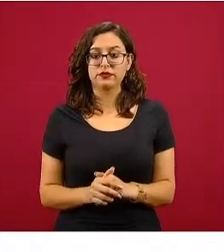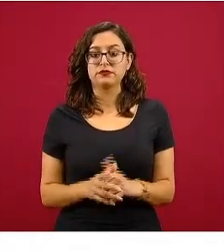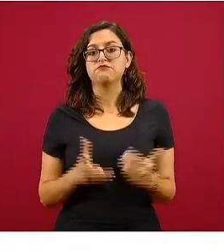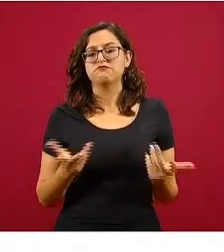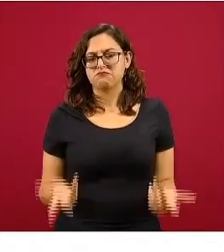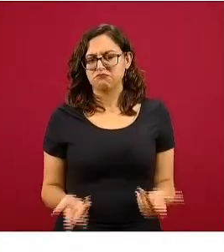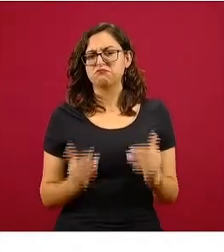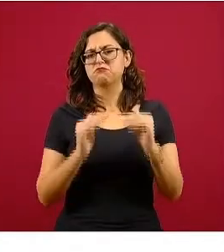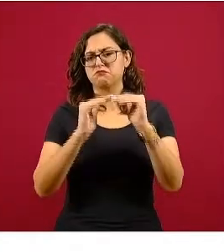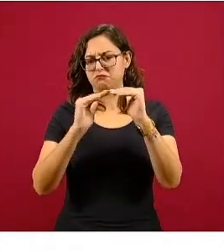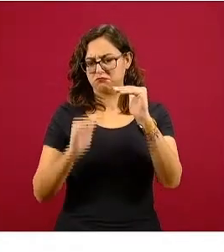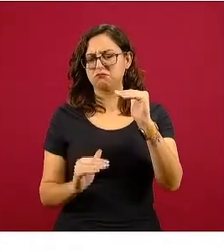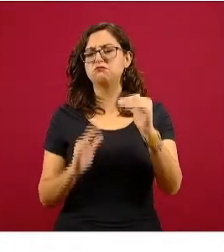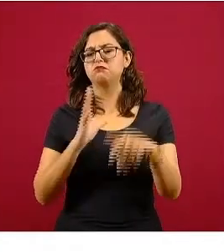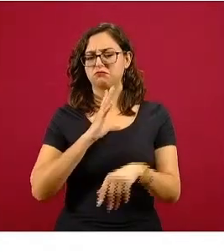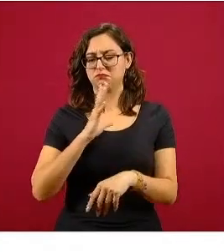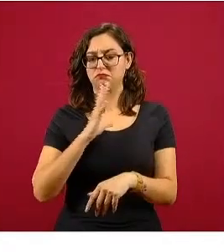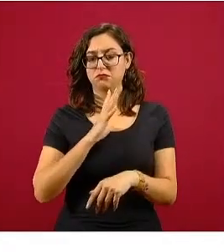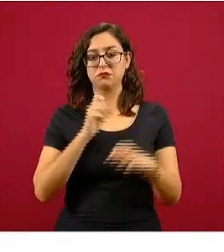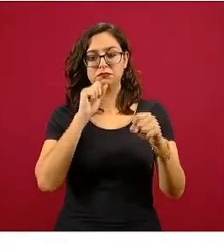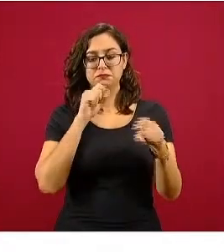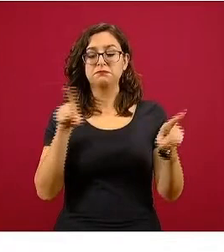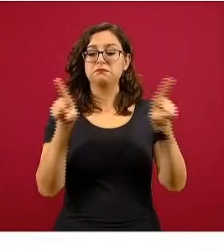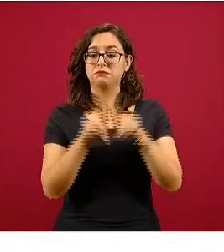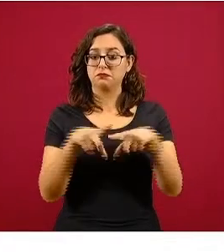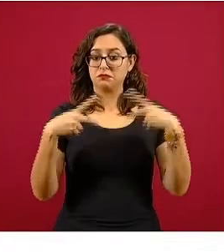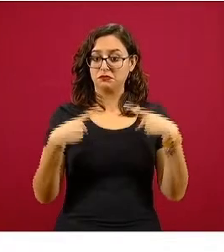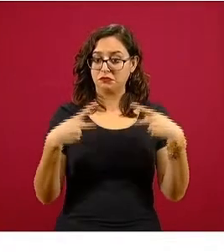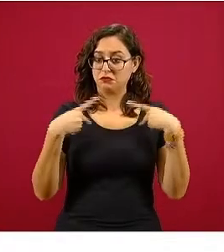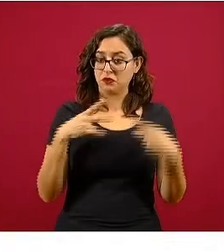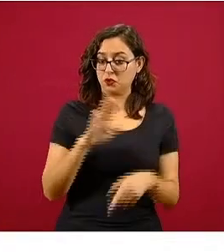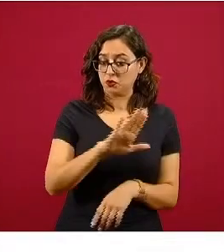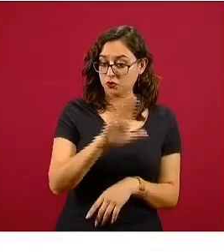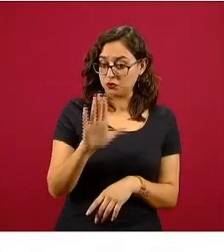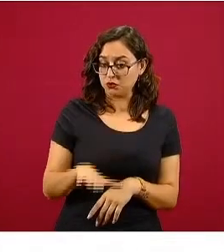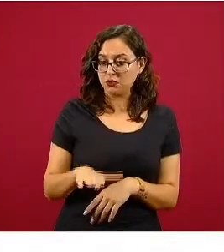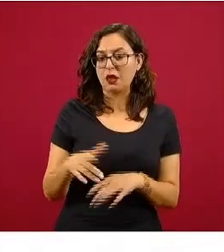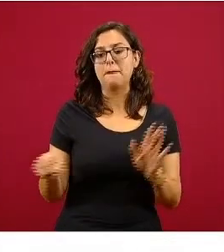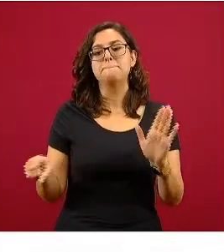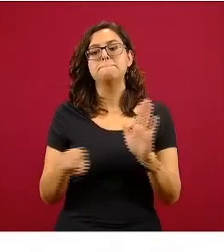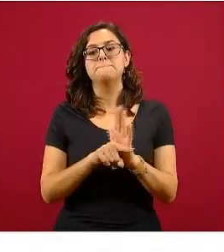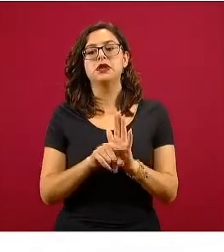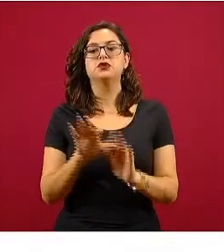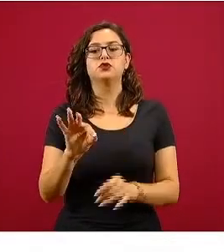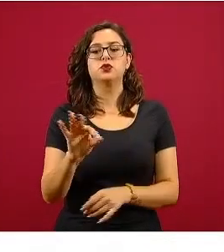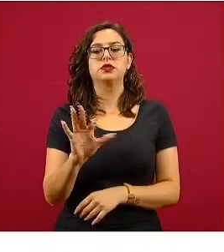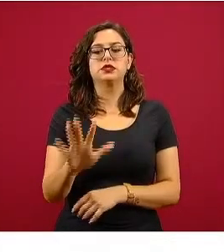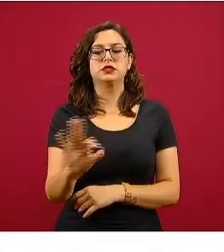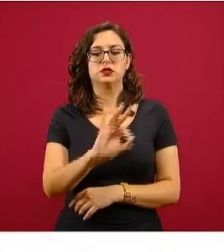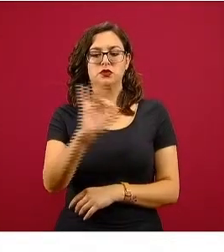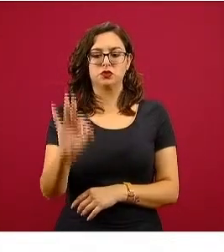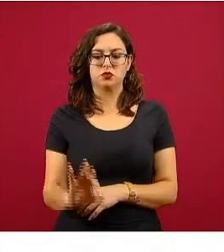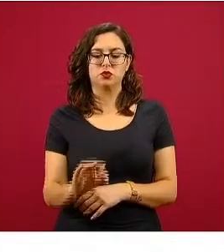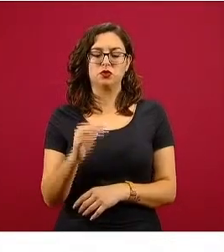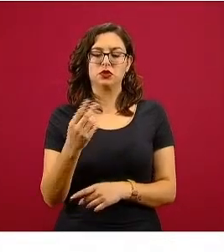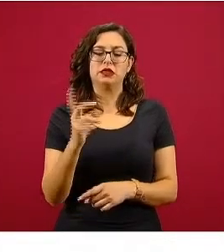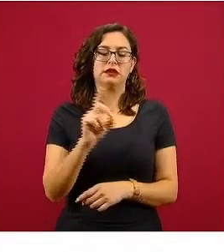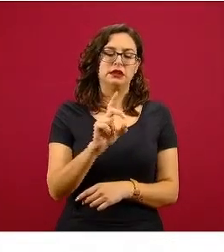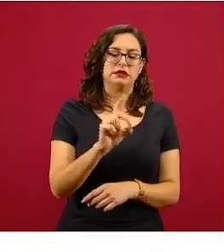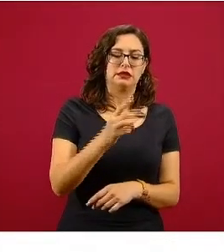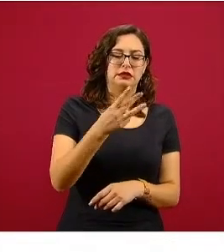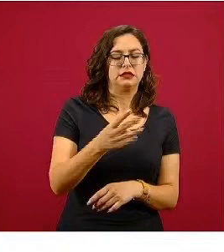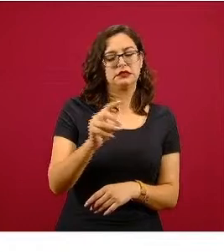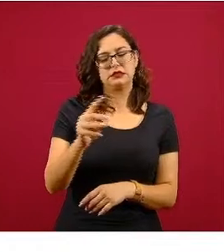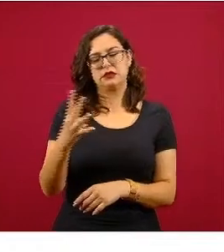presentación descendente de la misma. Las defunciones igualmente con una diferencia de menos 45% entre la 33 y la